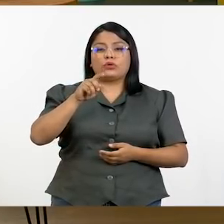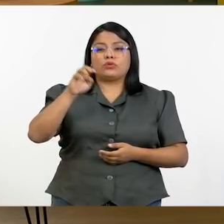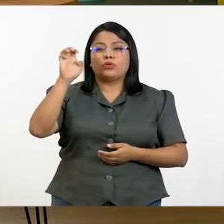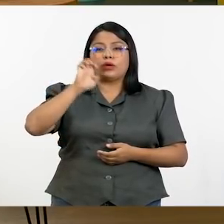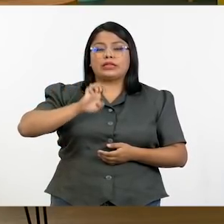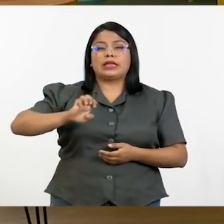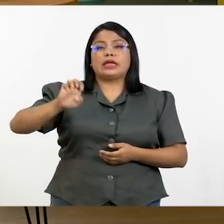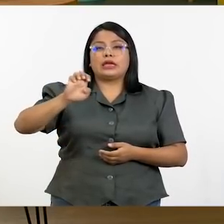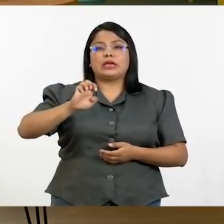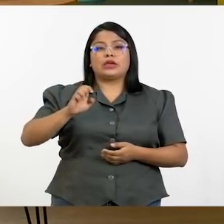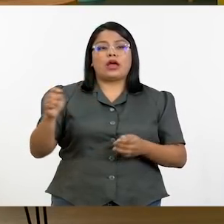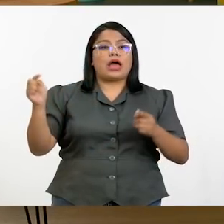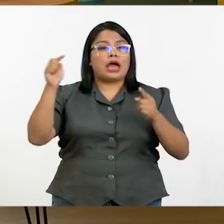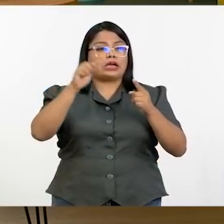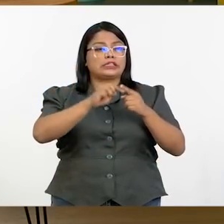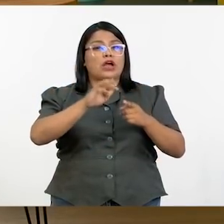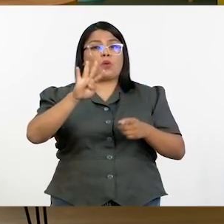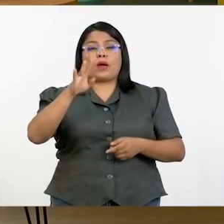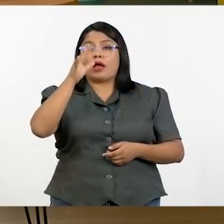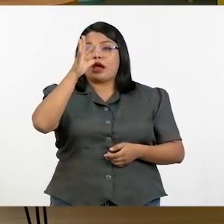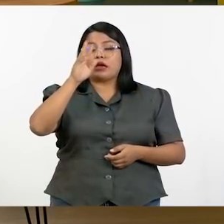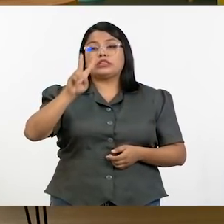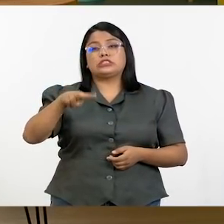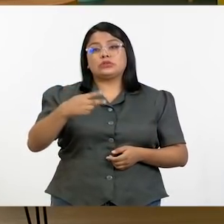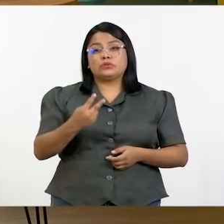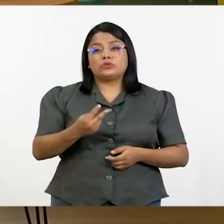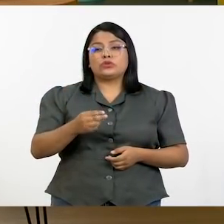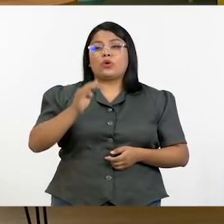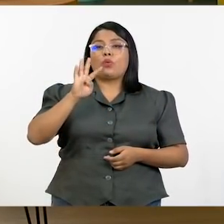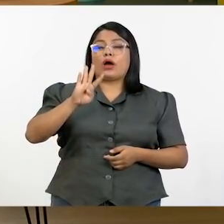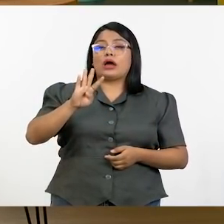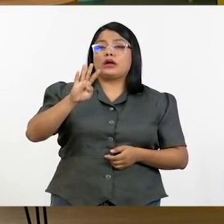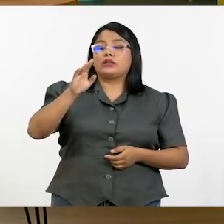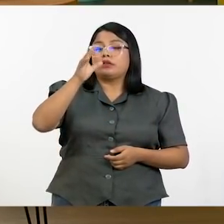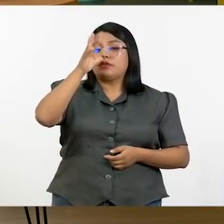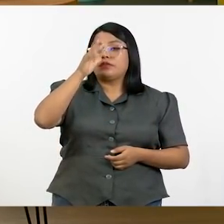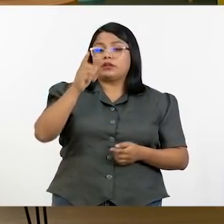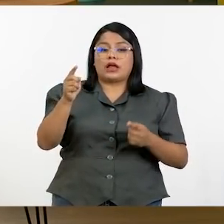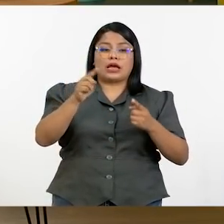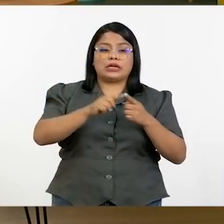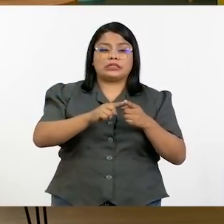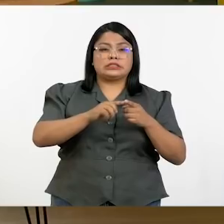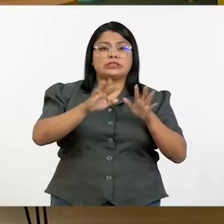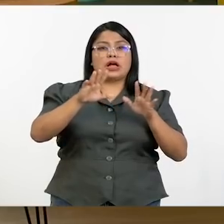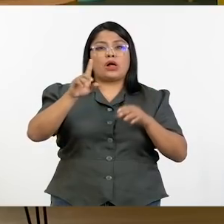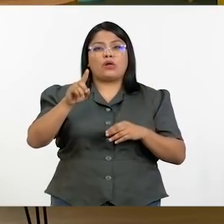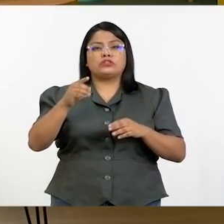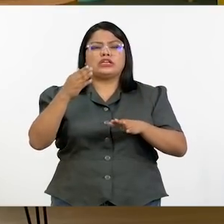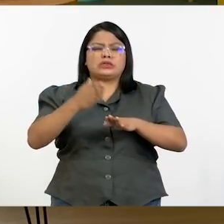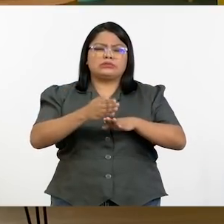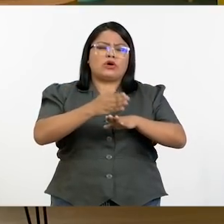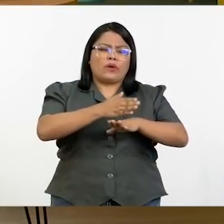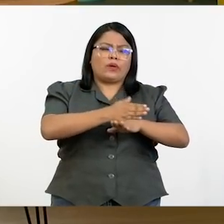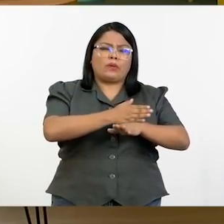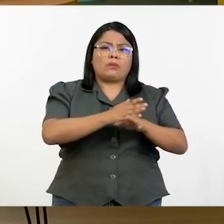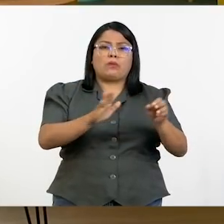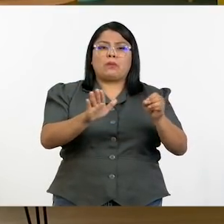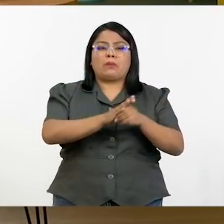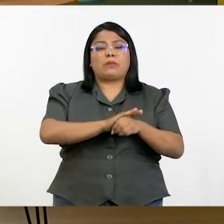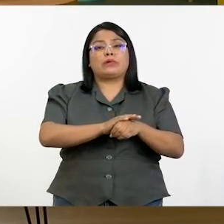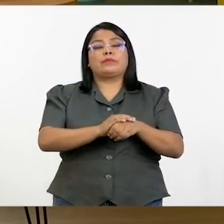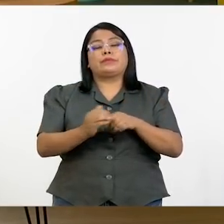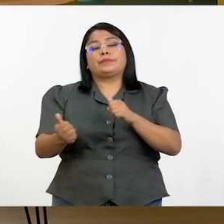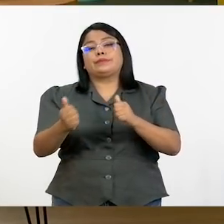de enero al 4 de febrero y en la segunda del 4 de febrero al 11 y así sucesivamente irlo